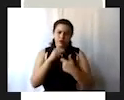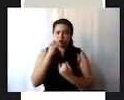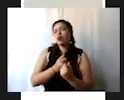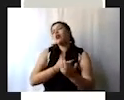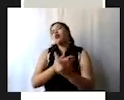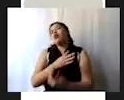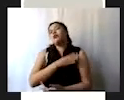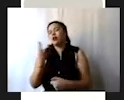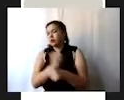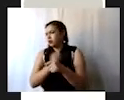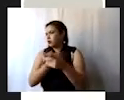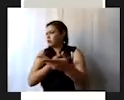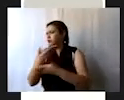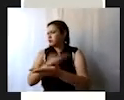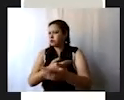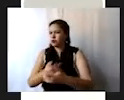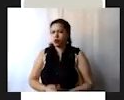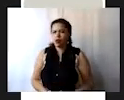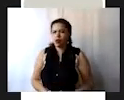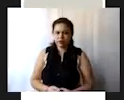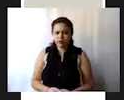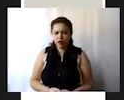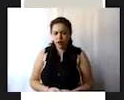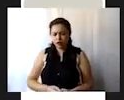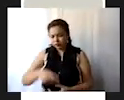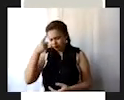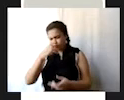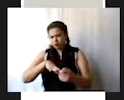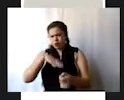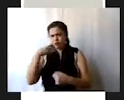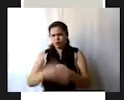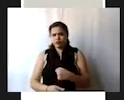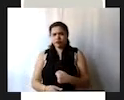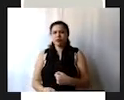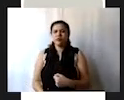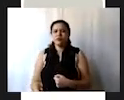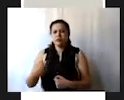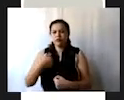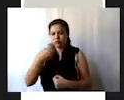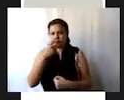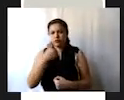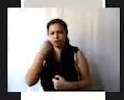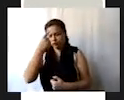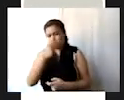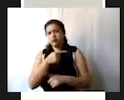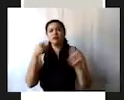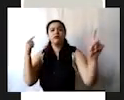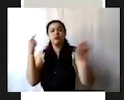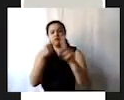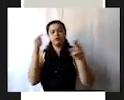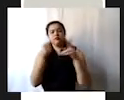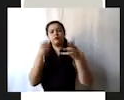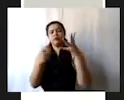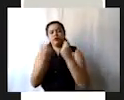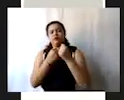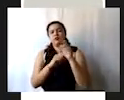buenas prácticas. Para concluir, quisiera decir, desde luego, que los objetivos de desarrollo